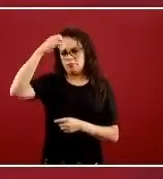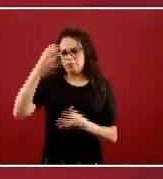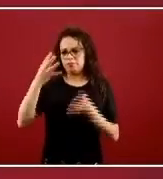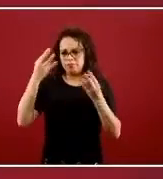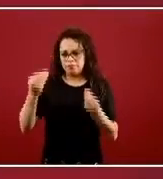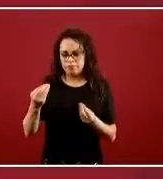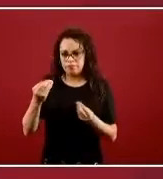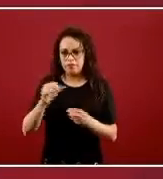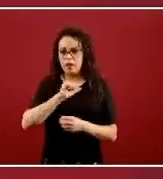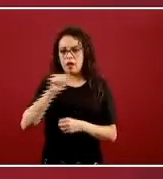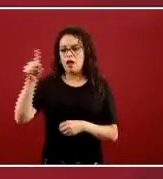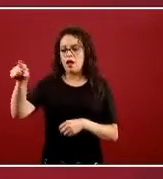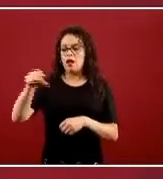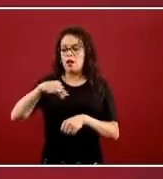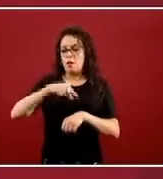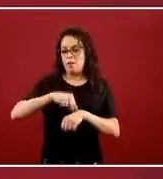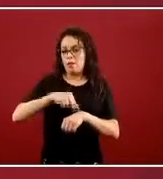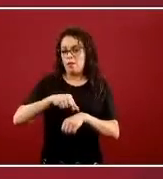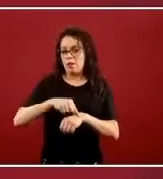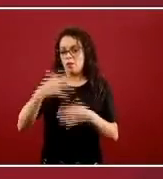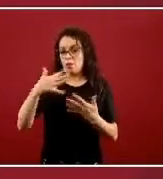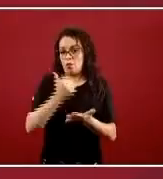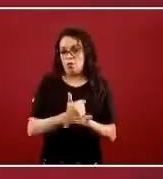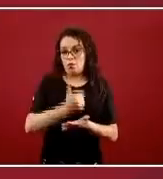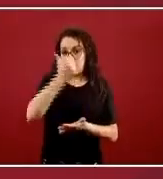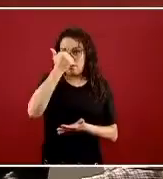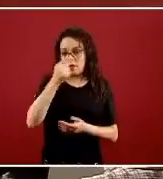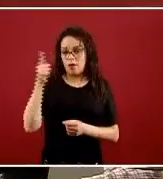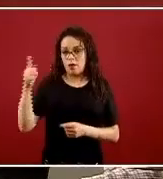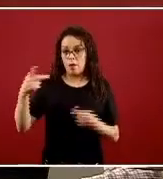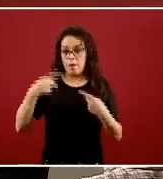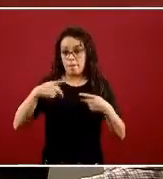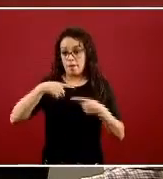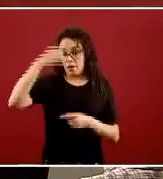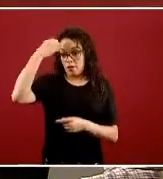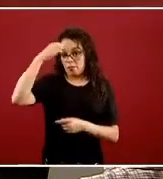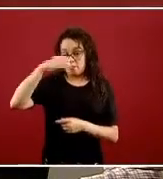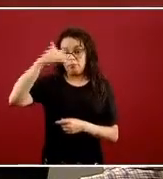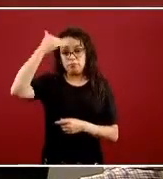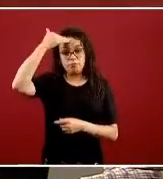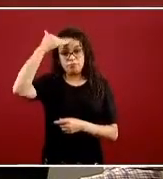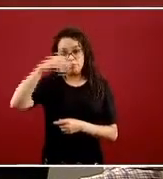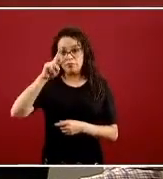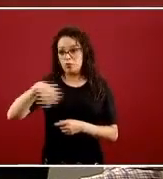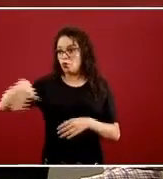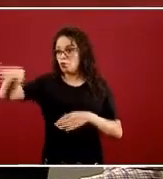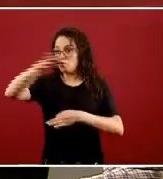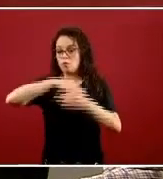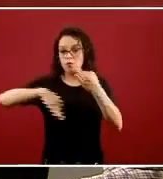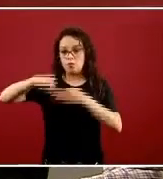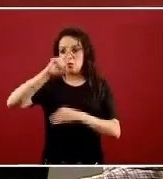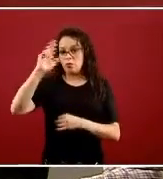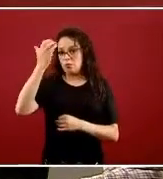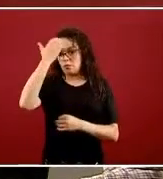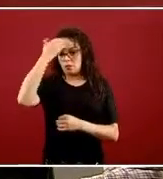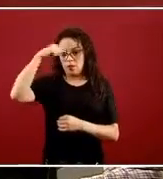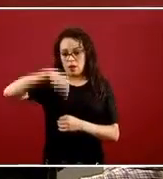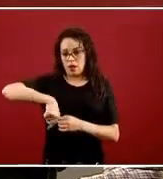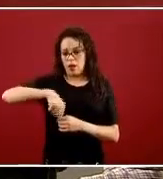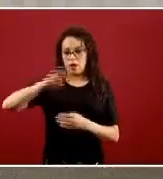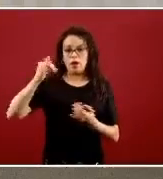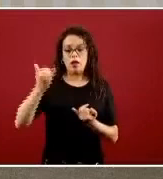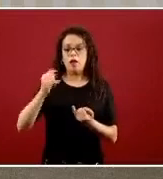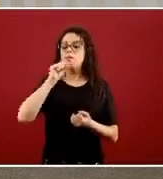medicina crítica a los mejores especialistas reconocidos en México, también mundialmente en ese sentido, con